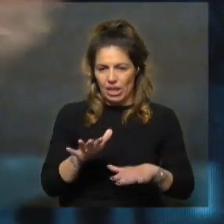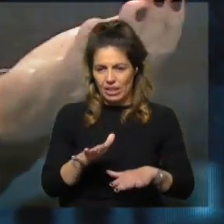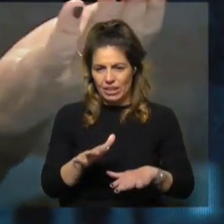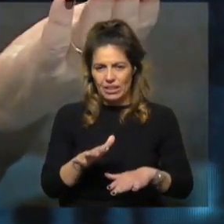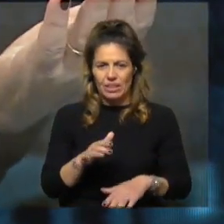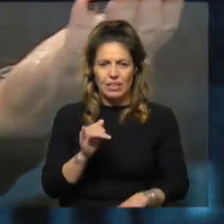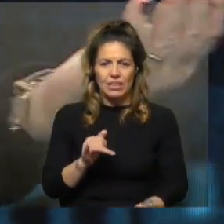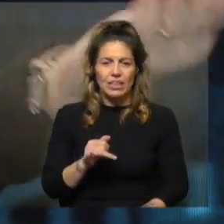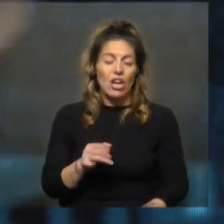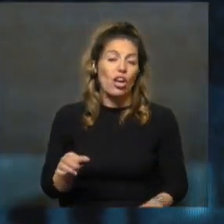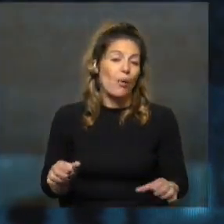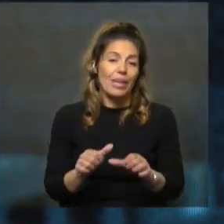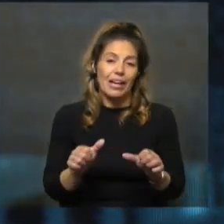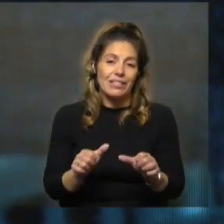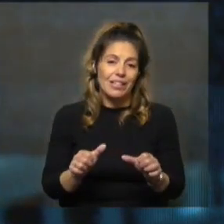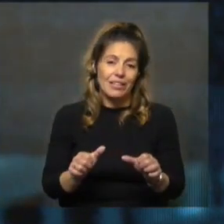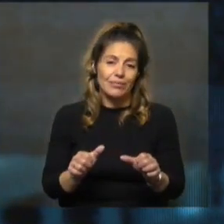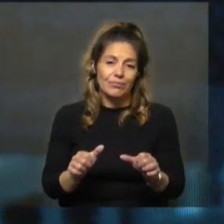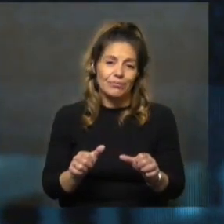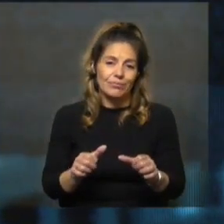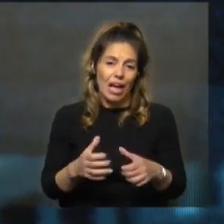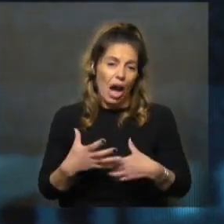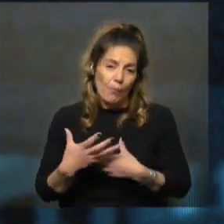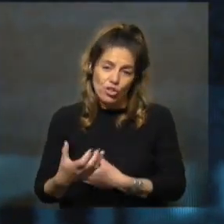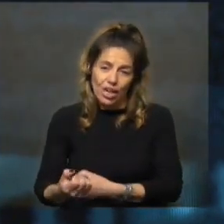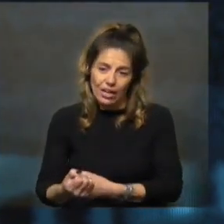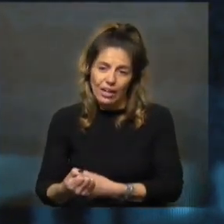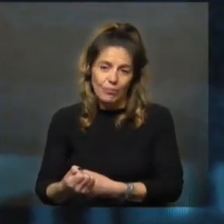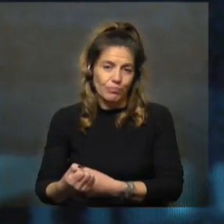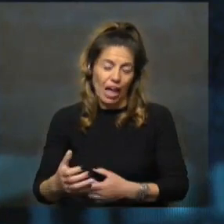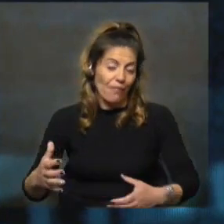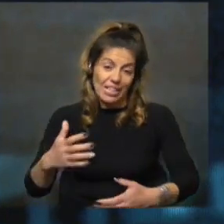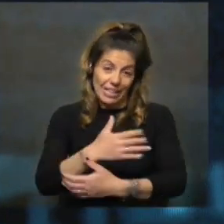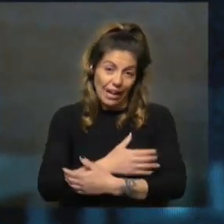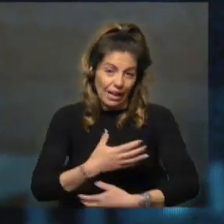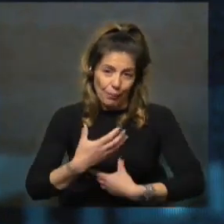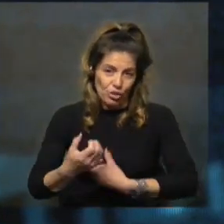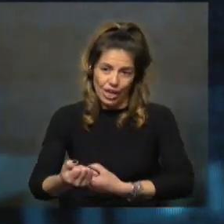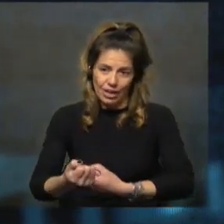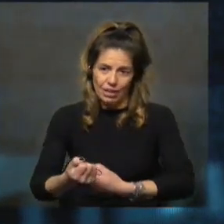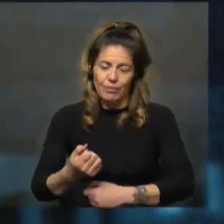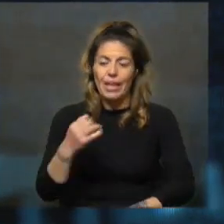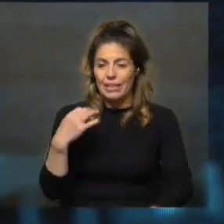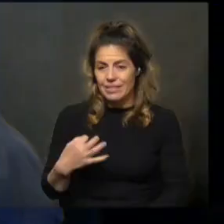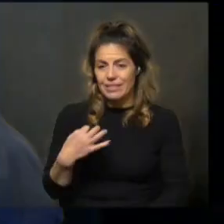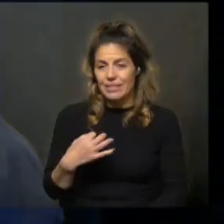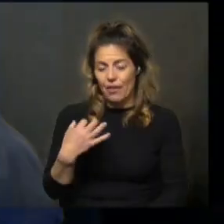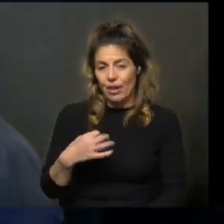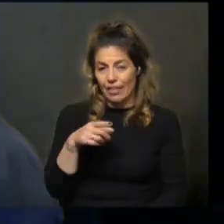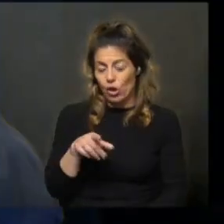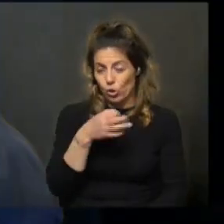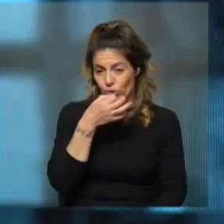claro lo que había que hacer era este abrazarla y apoyarla este y es verdad lo que tú decís